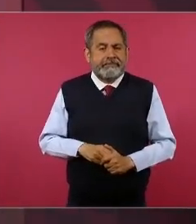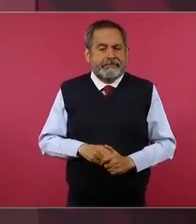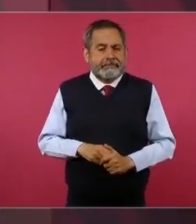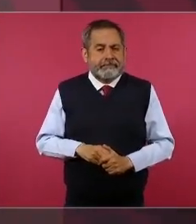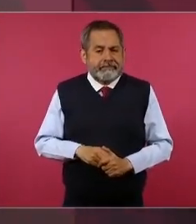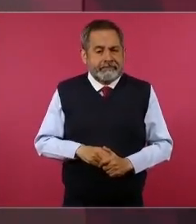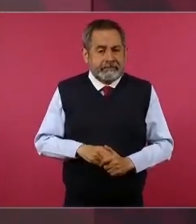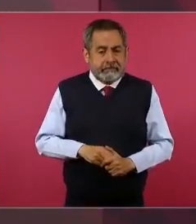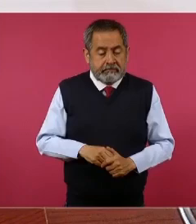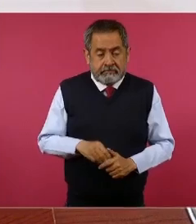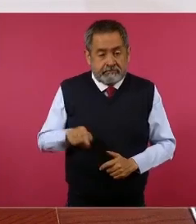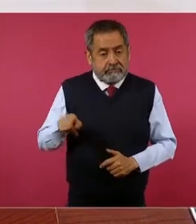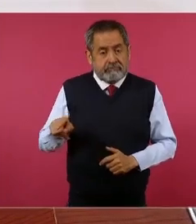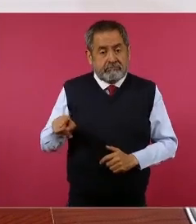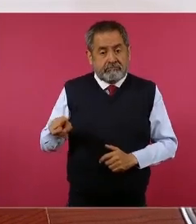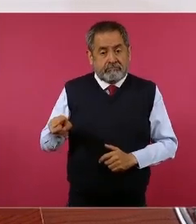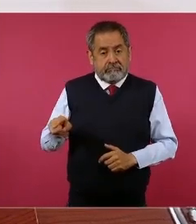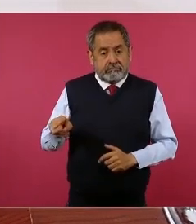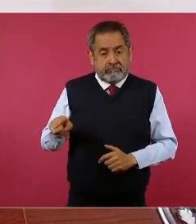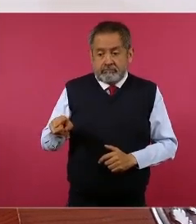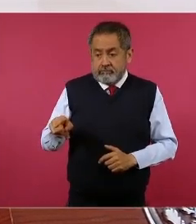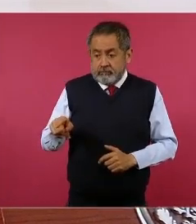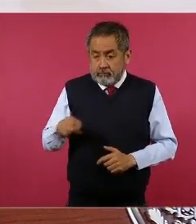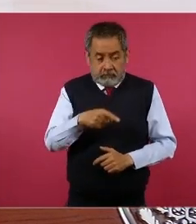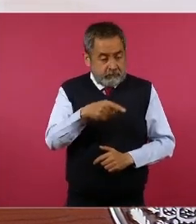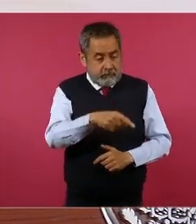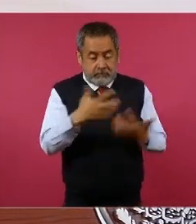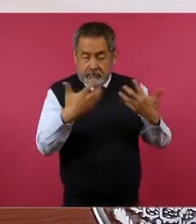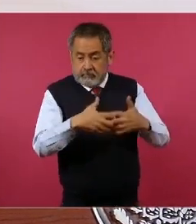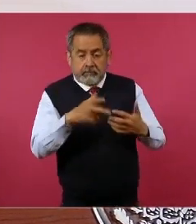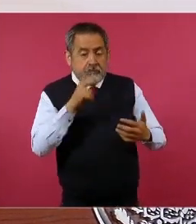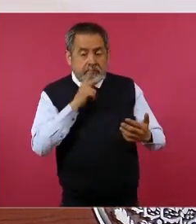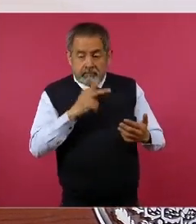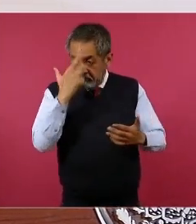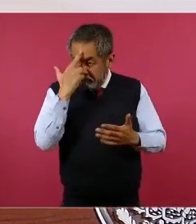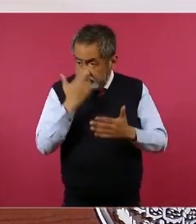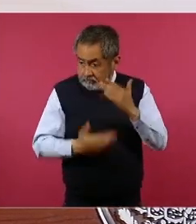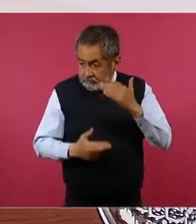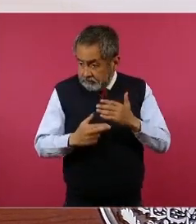no se respetaban a las compañías petroleras extranjeras.